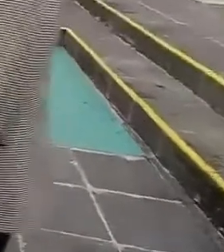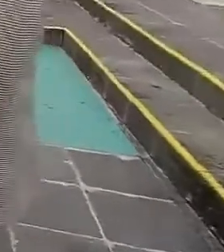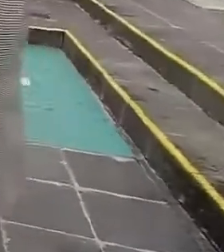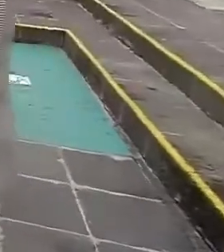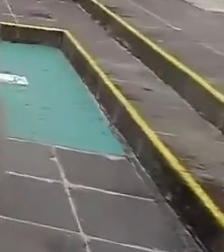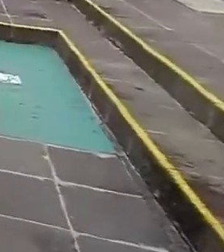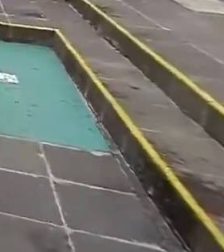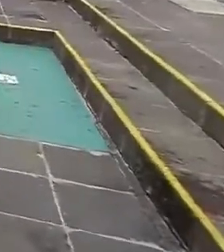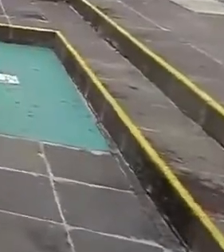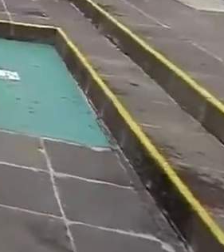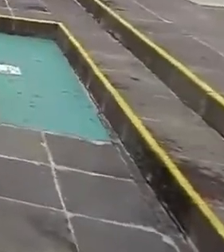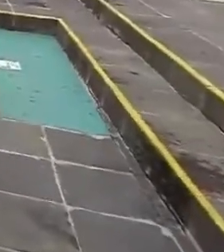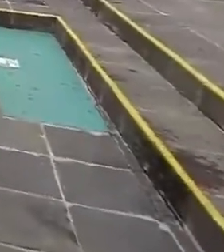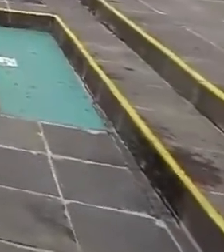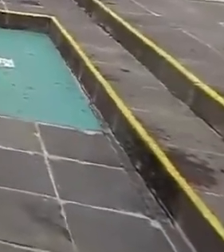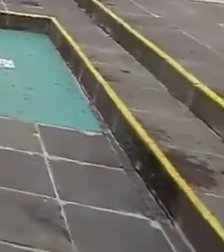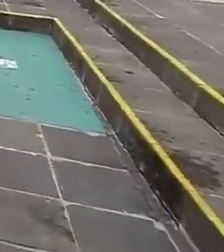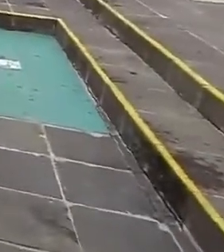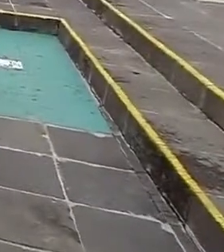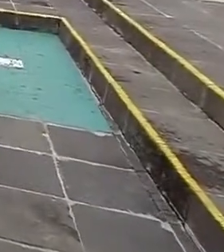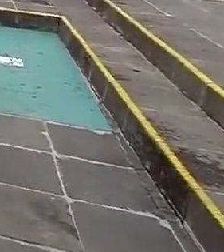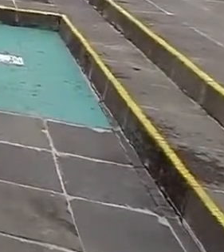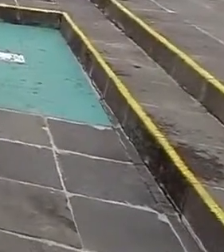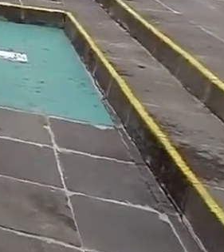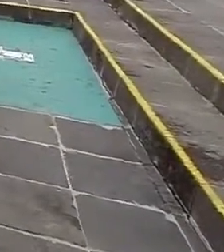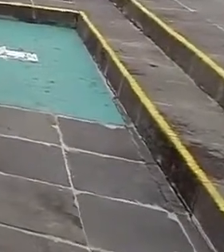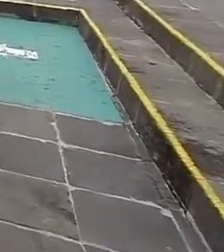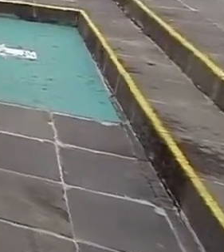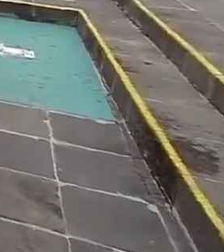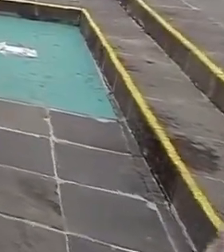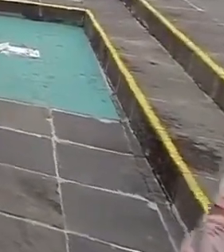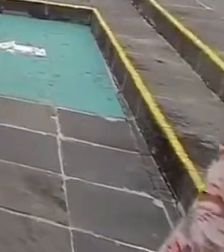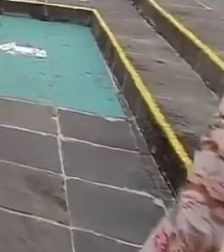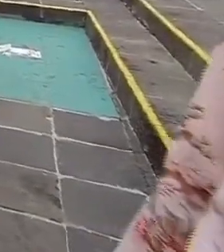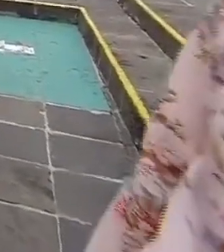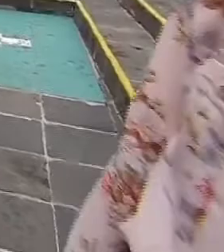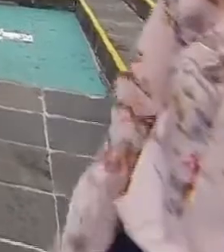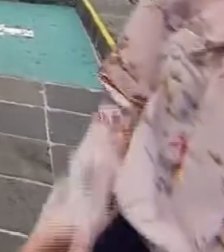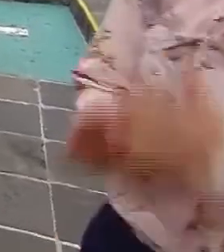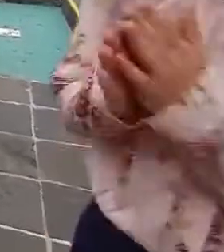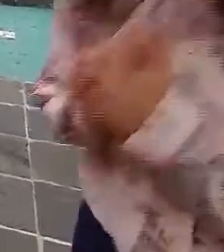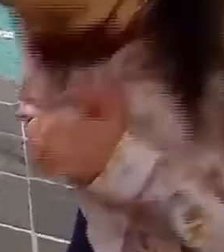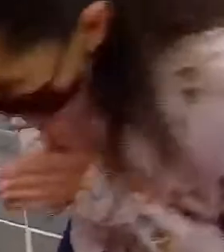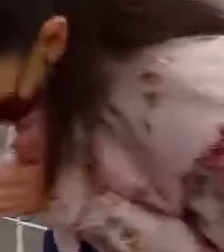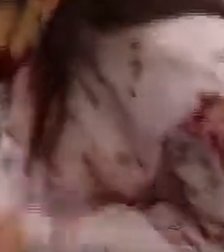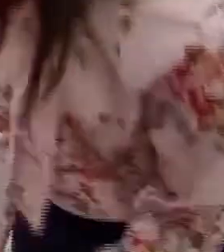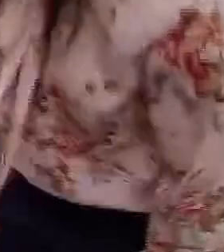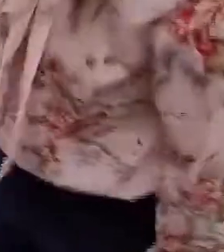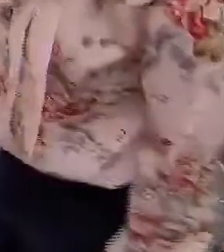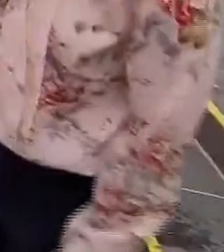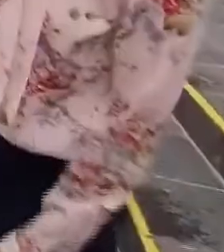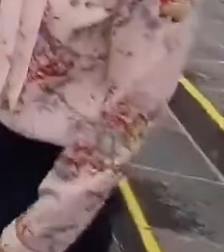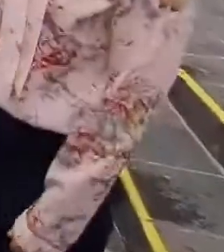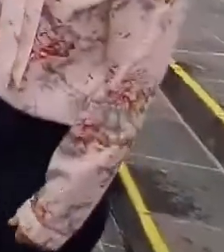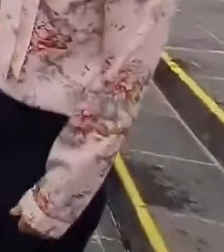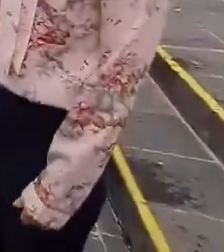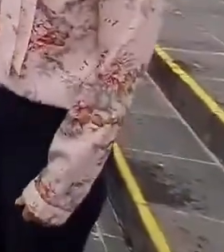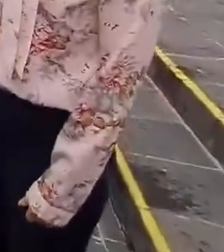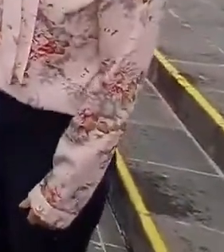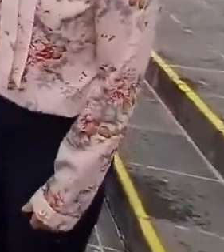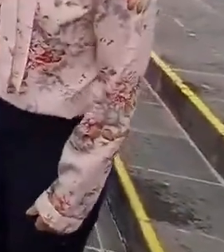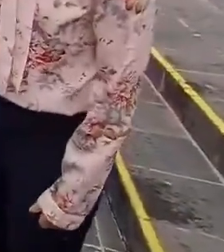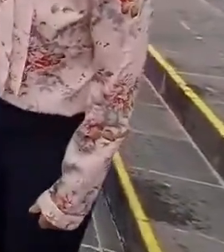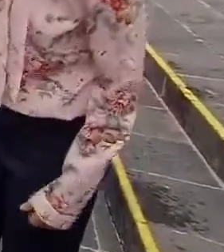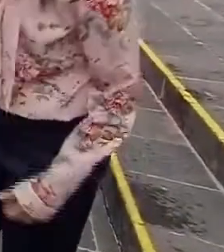de los 4 rumbos, a donde llegaron a establecerse los 13 teochichimecas, los cuales,